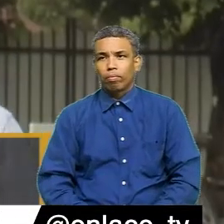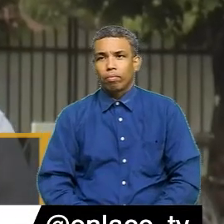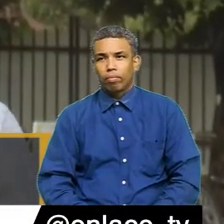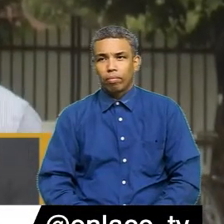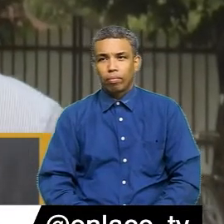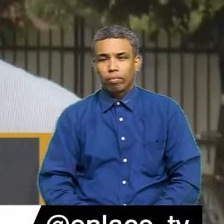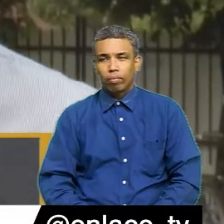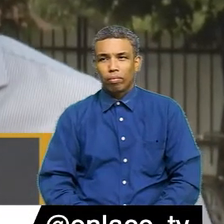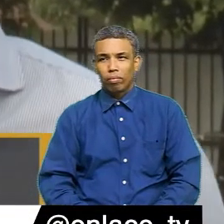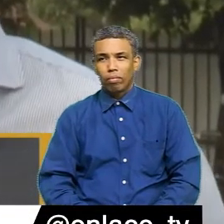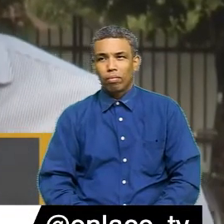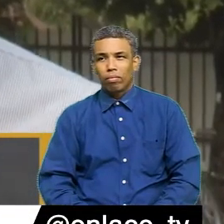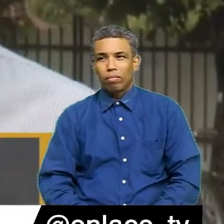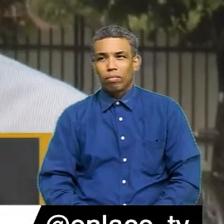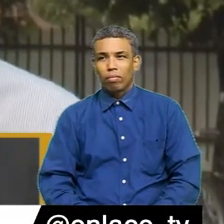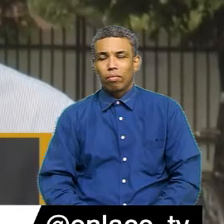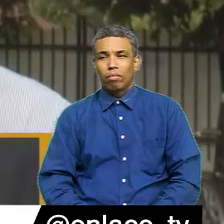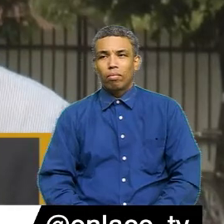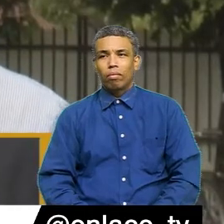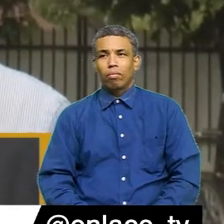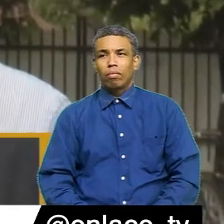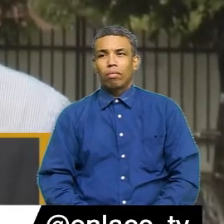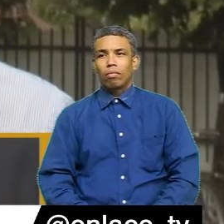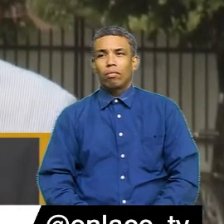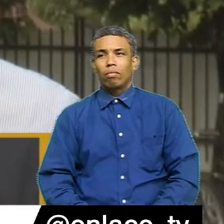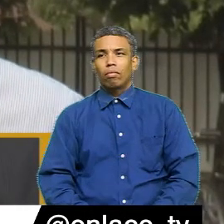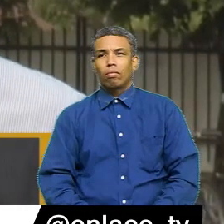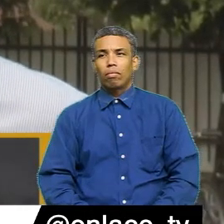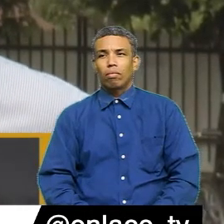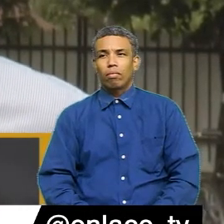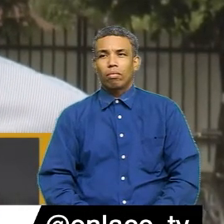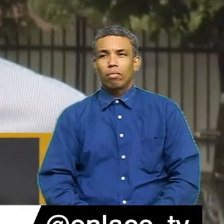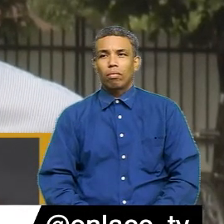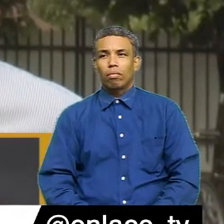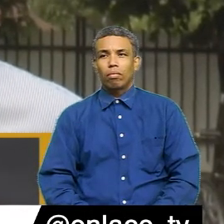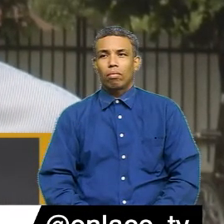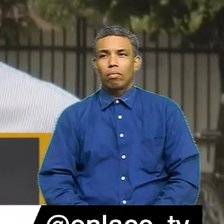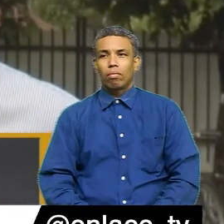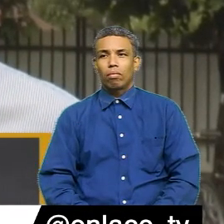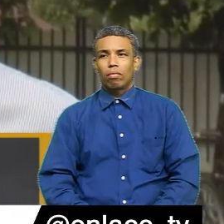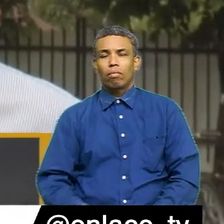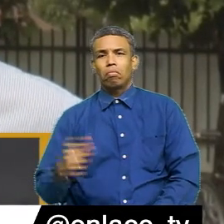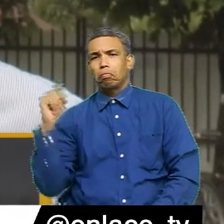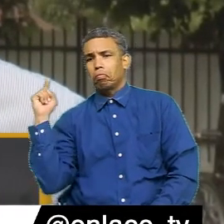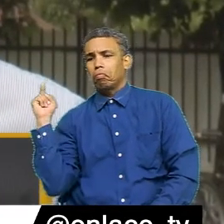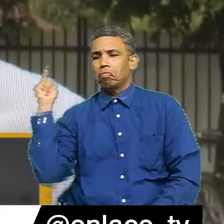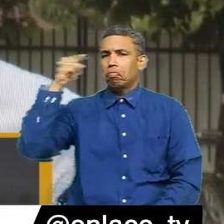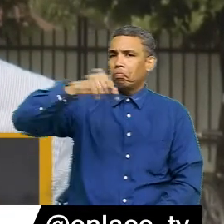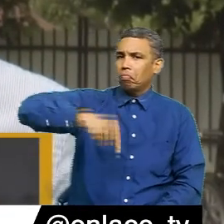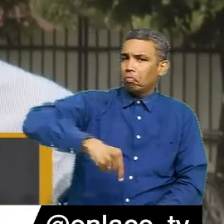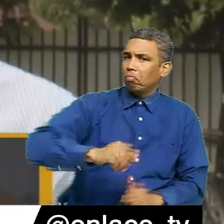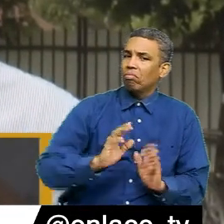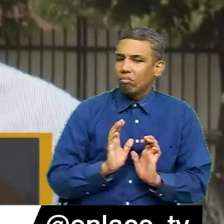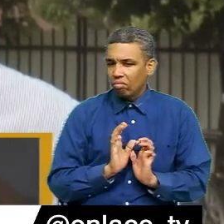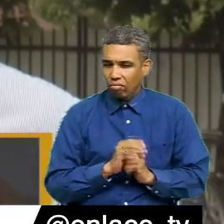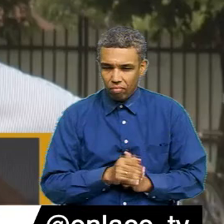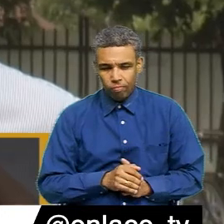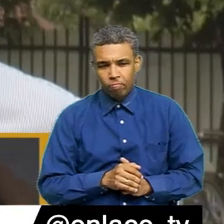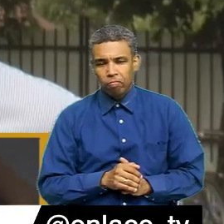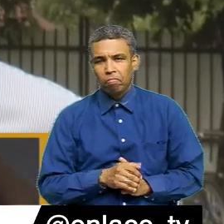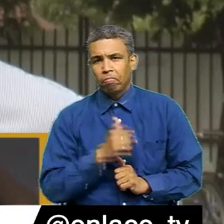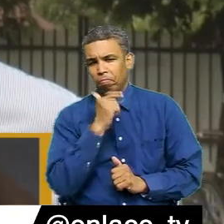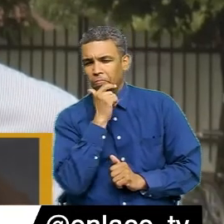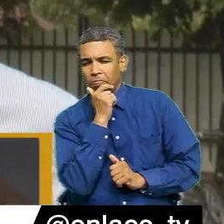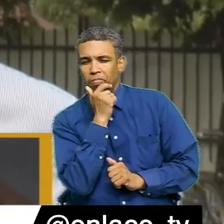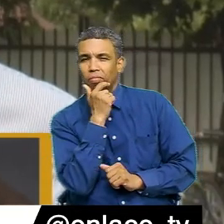Bueno, estamos acá para realizar una sesión más de la Comisión de Víctimas. que es la